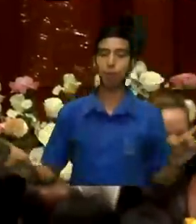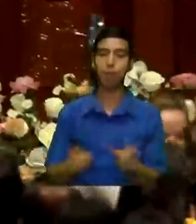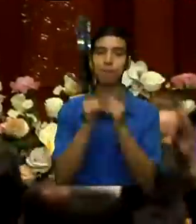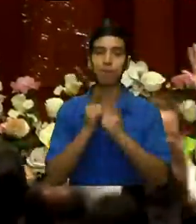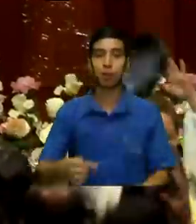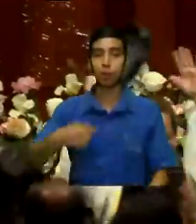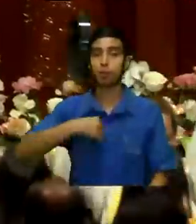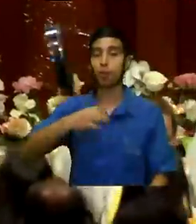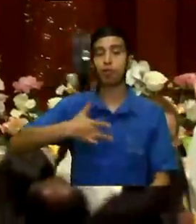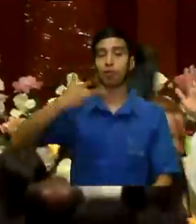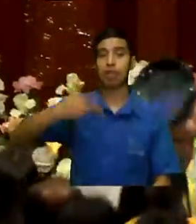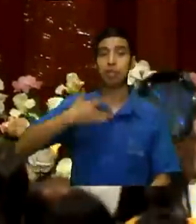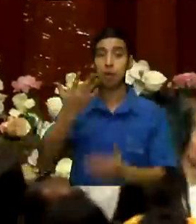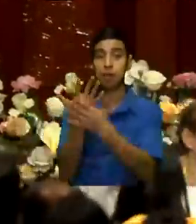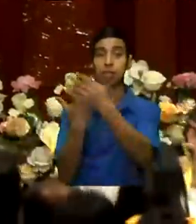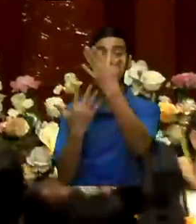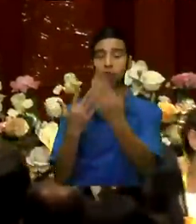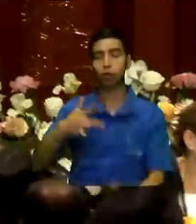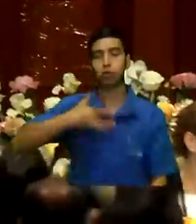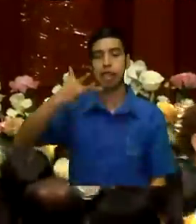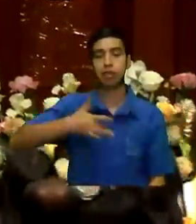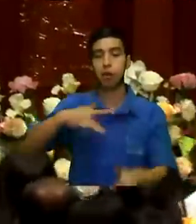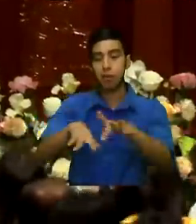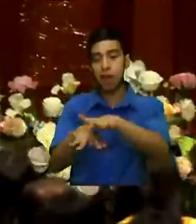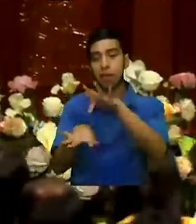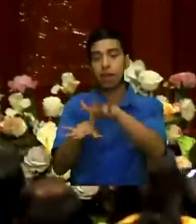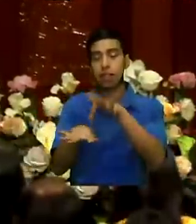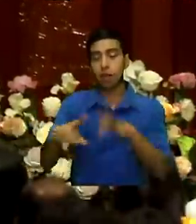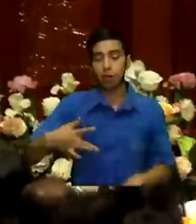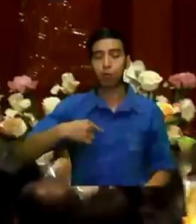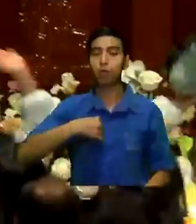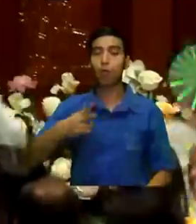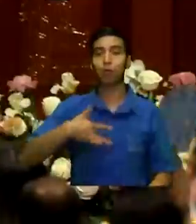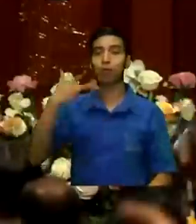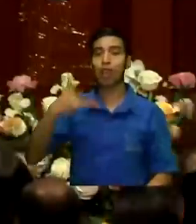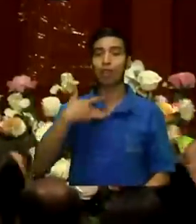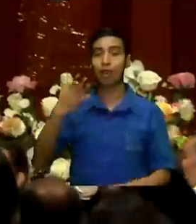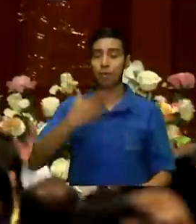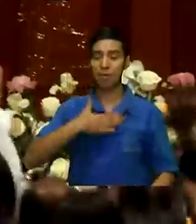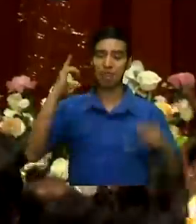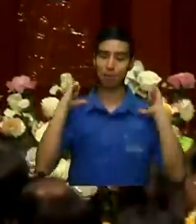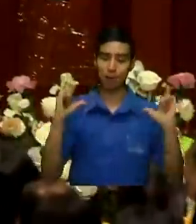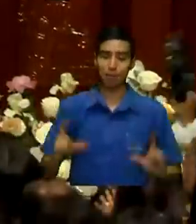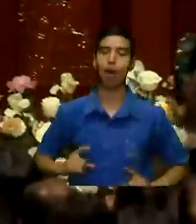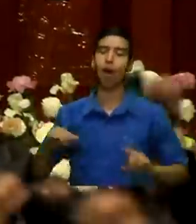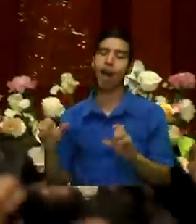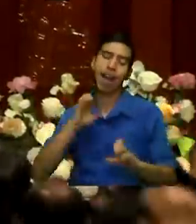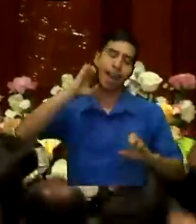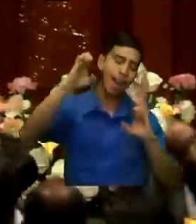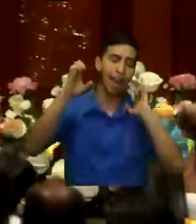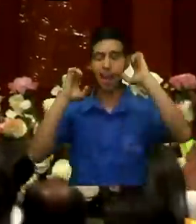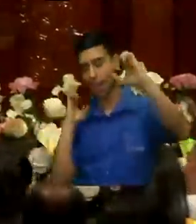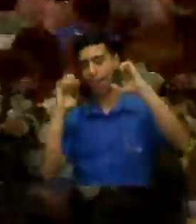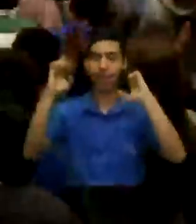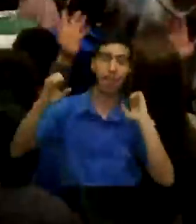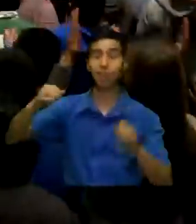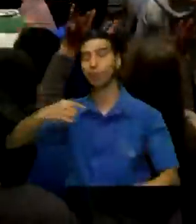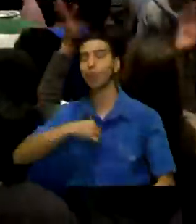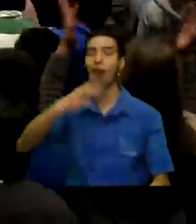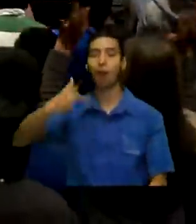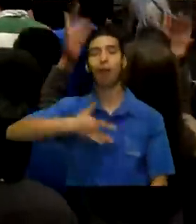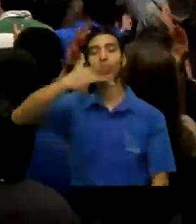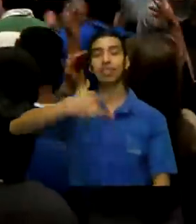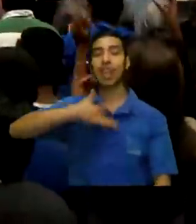ser. Lo siento en mis manos. Lo siento en mis pies. Lo siento en todo mi ser. Lo siento en